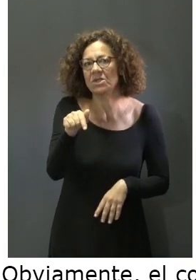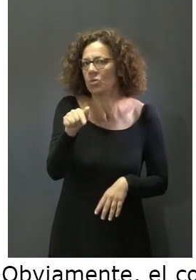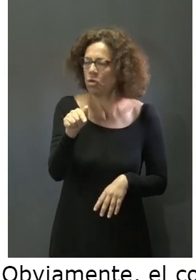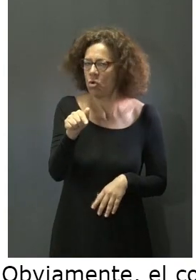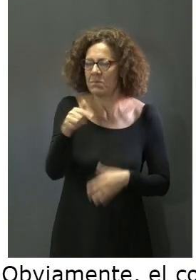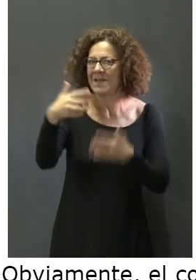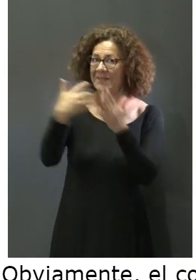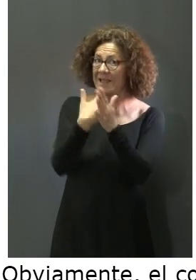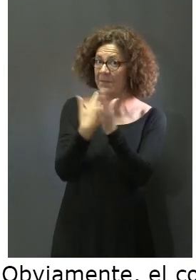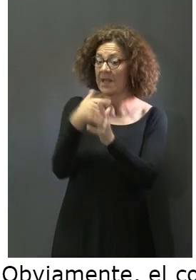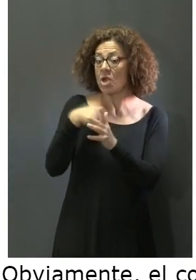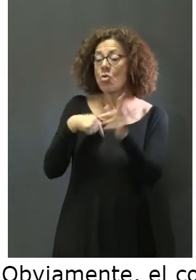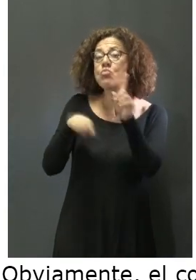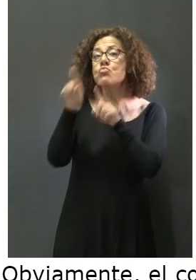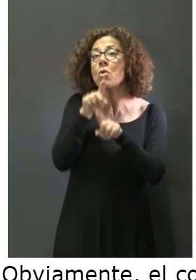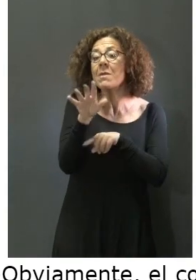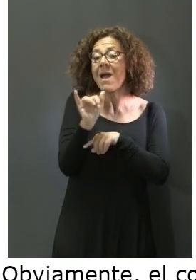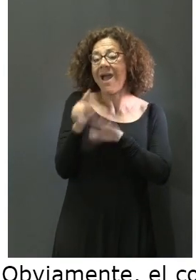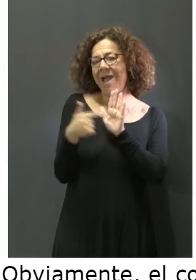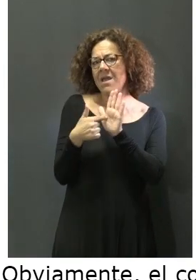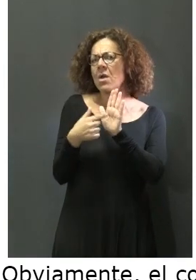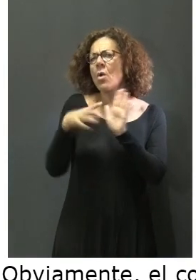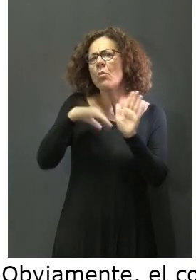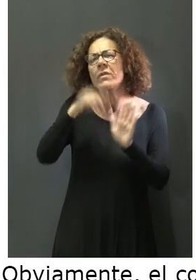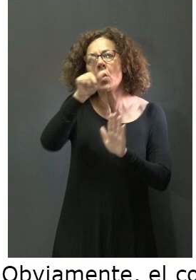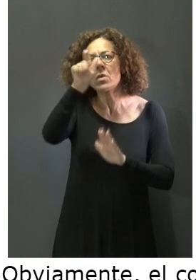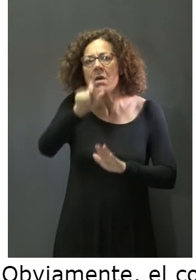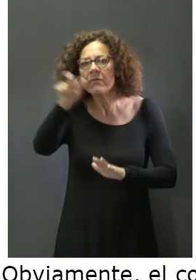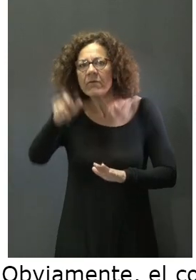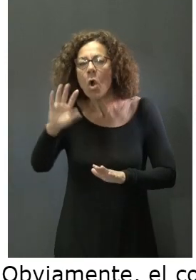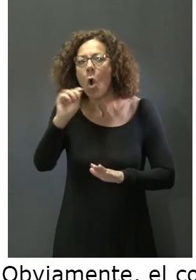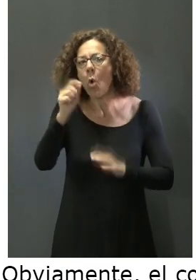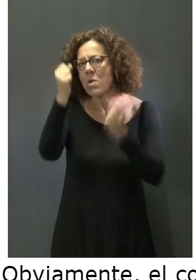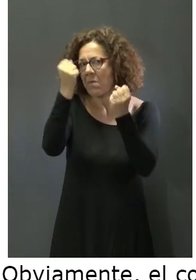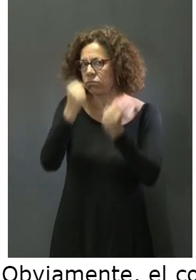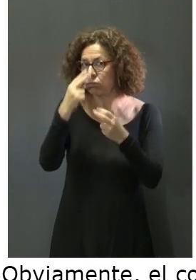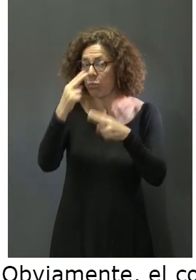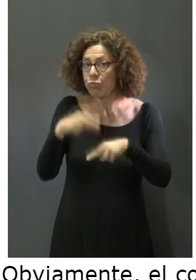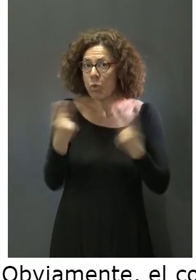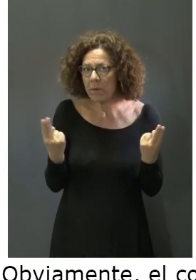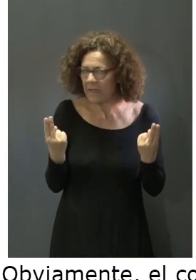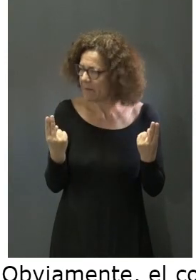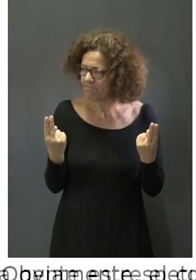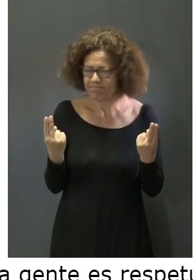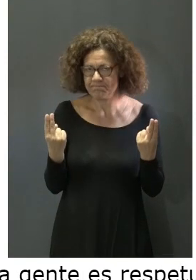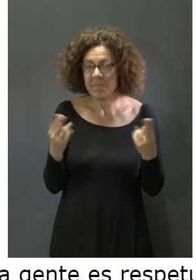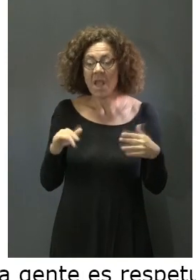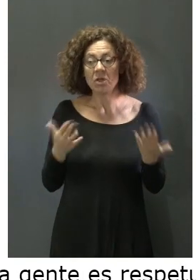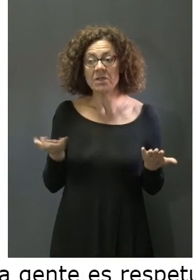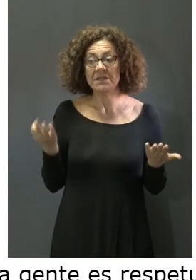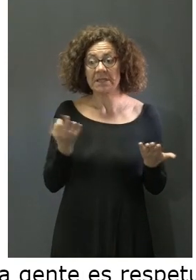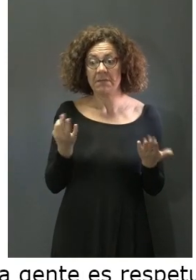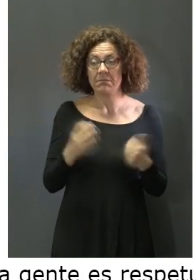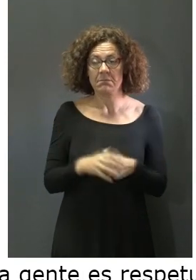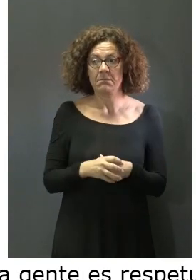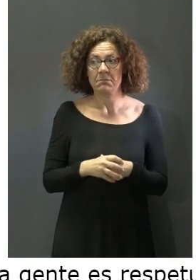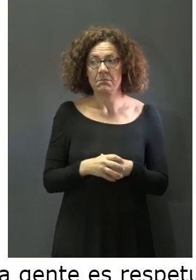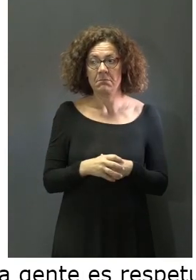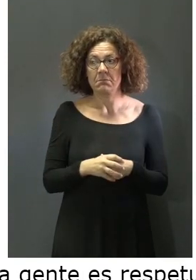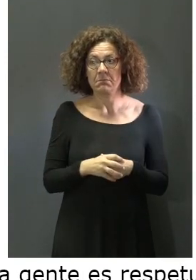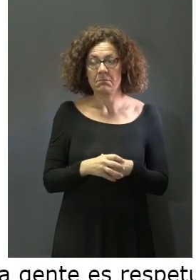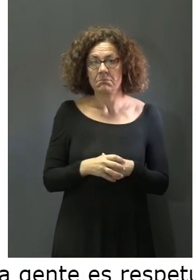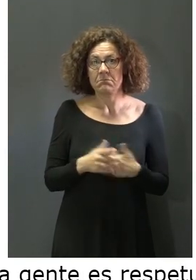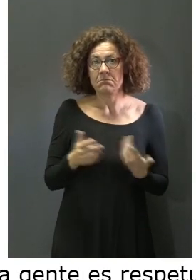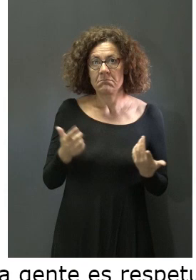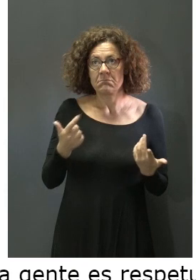problema, ya sea un ciudadano o una entidad pública. Claro, ¿qué es lo que pasa? Que idea, no soy tan creativo